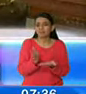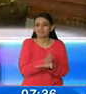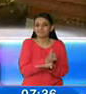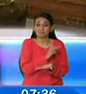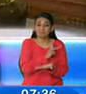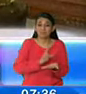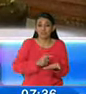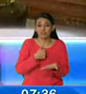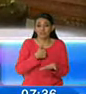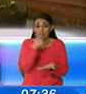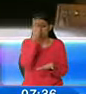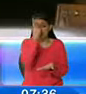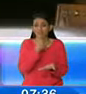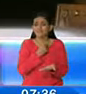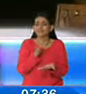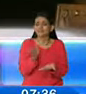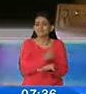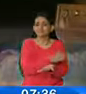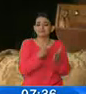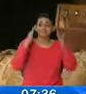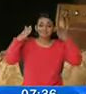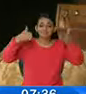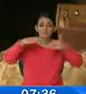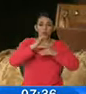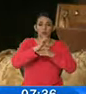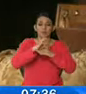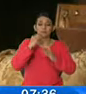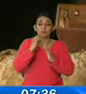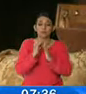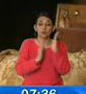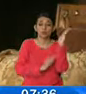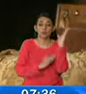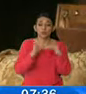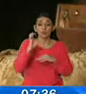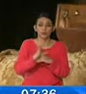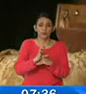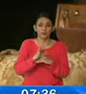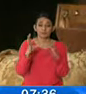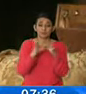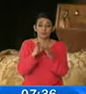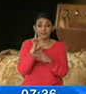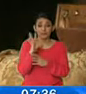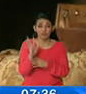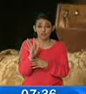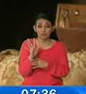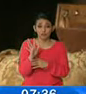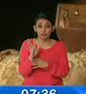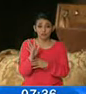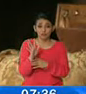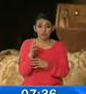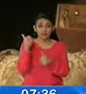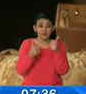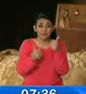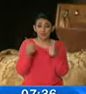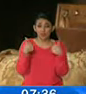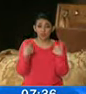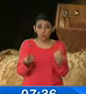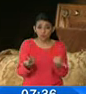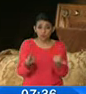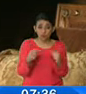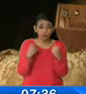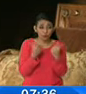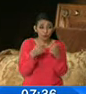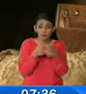lado posiciones personales. El proyecto es Ecuador. El proyecto no es Alianza País, el proyecto no es un candidato, ni un